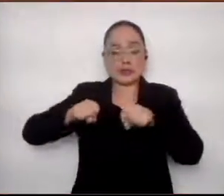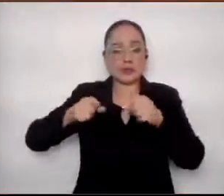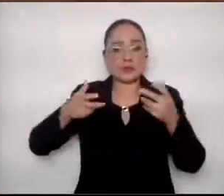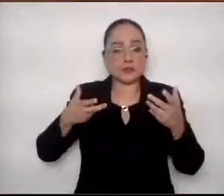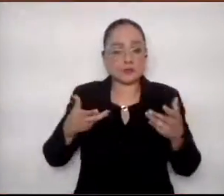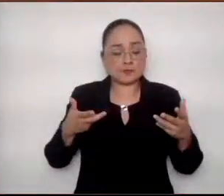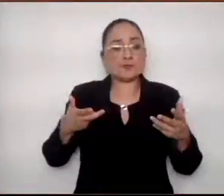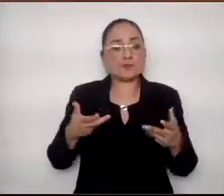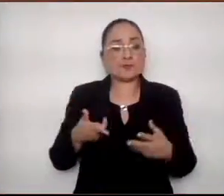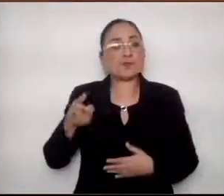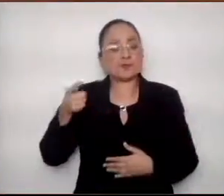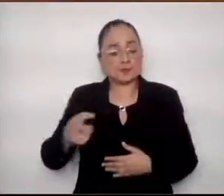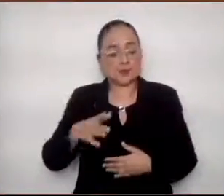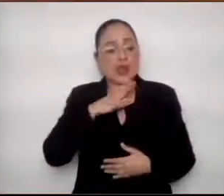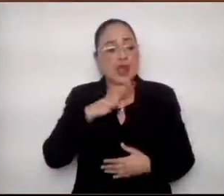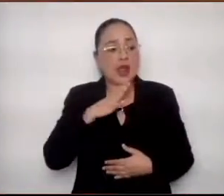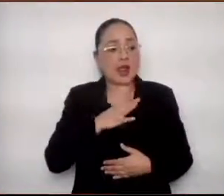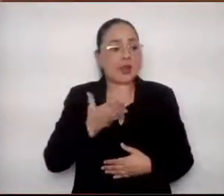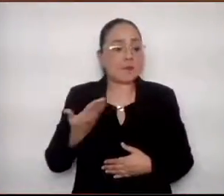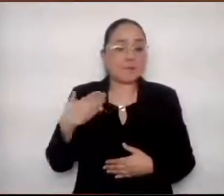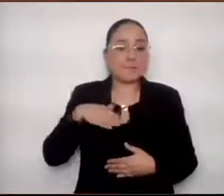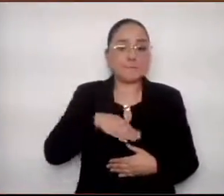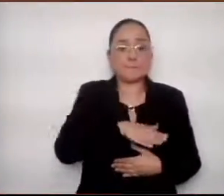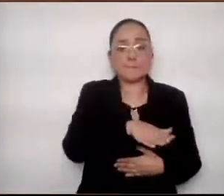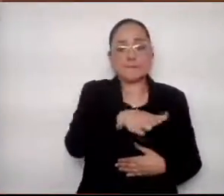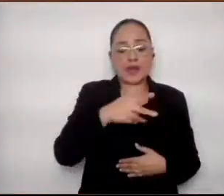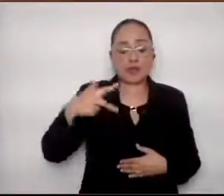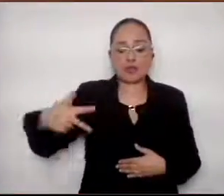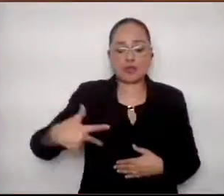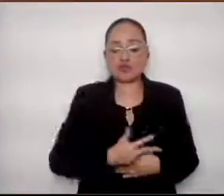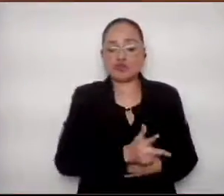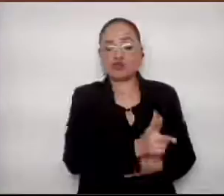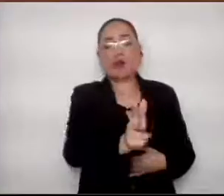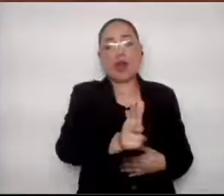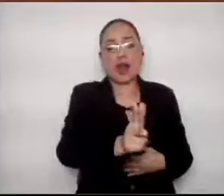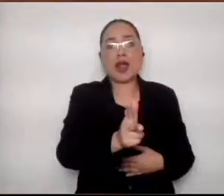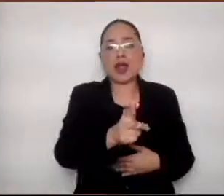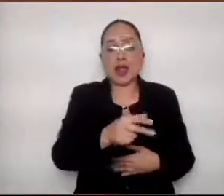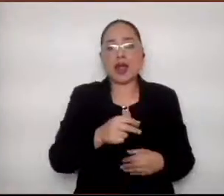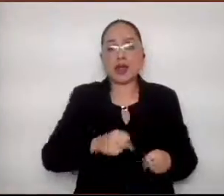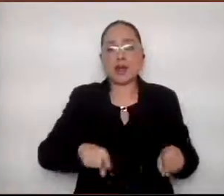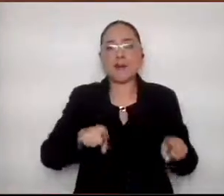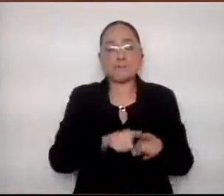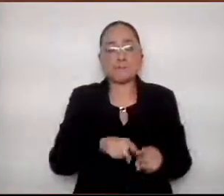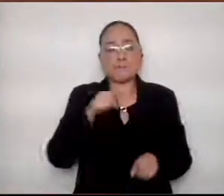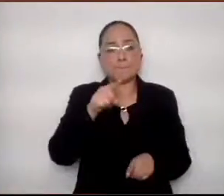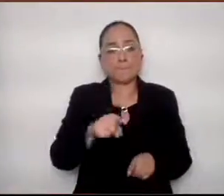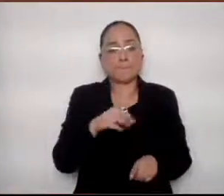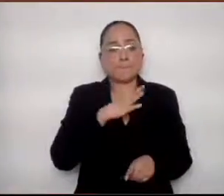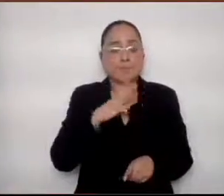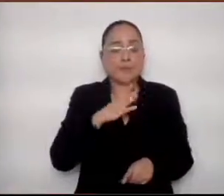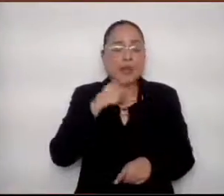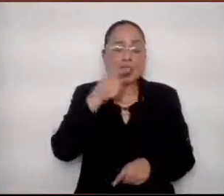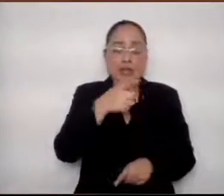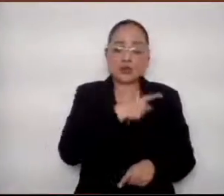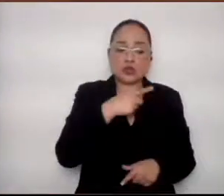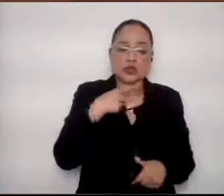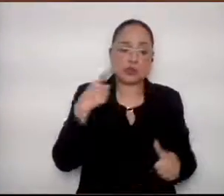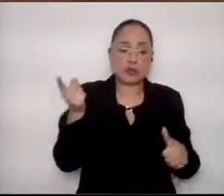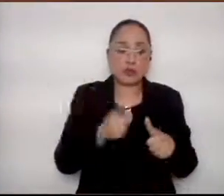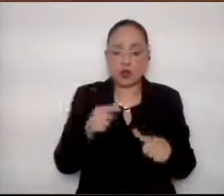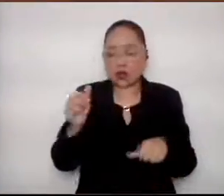toman vialidades primarias que son fundamentales, obviamente en los autos, autobuses, etcétera.